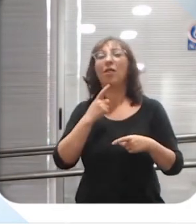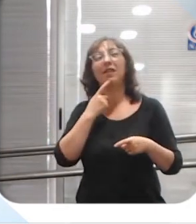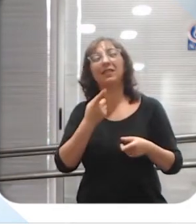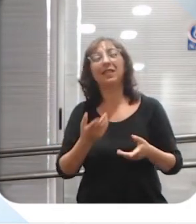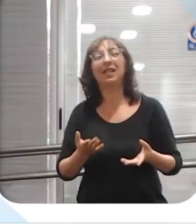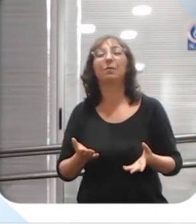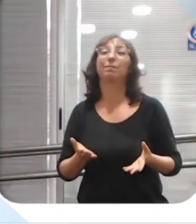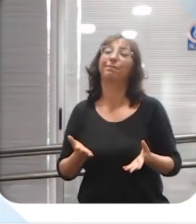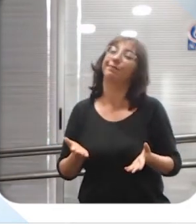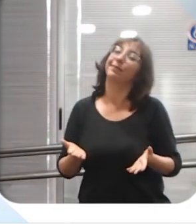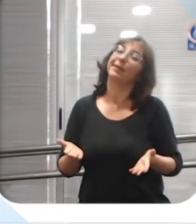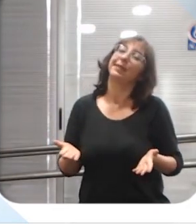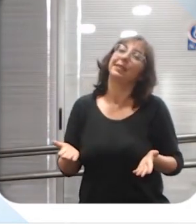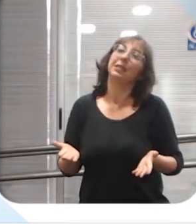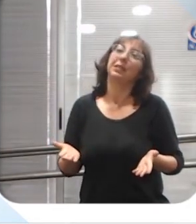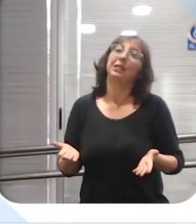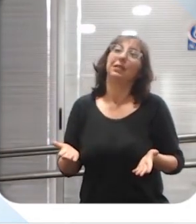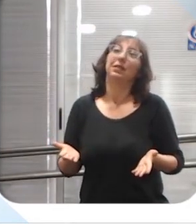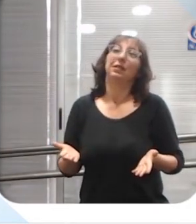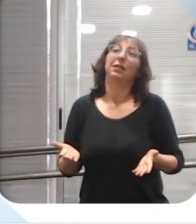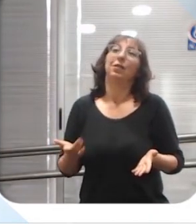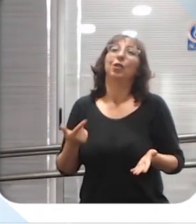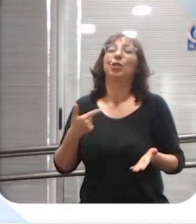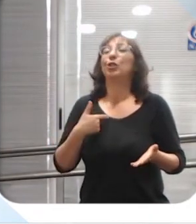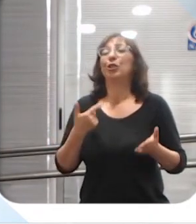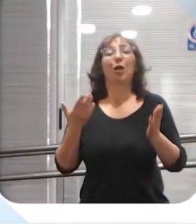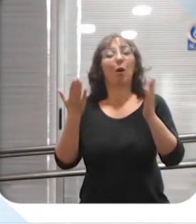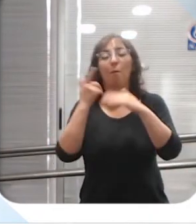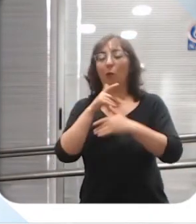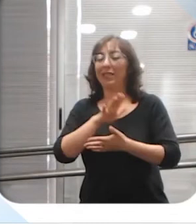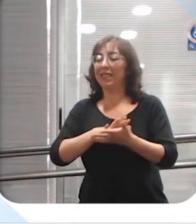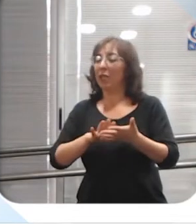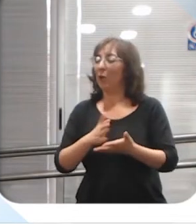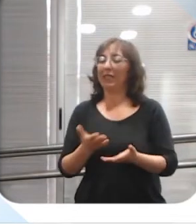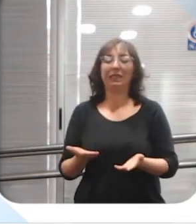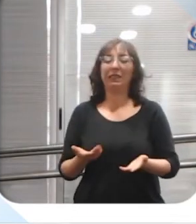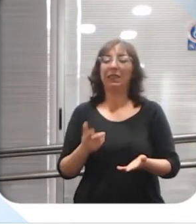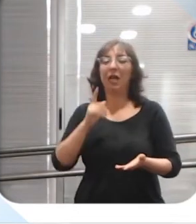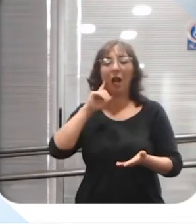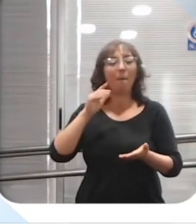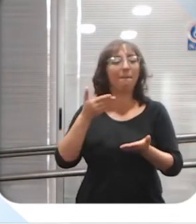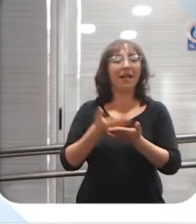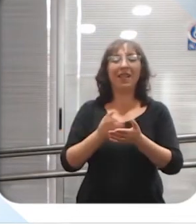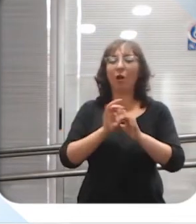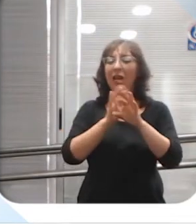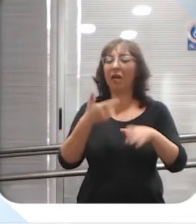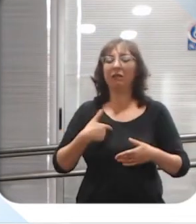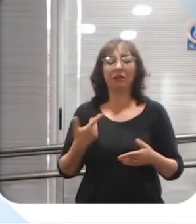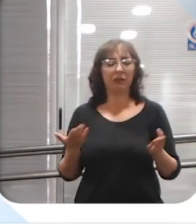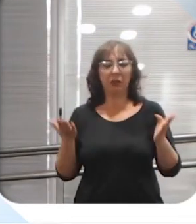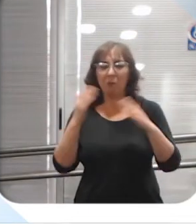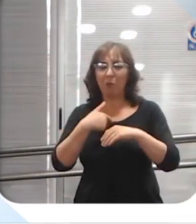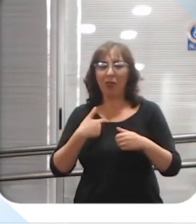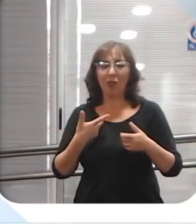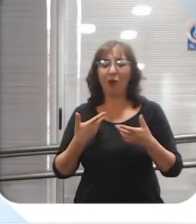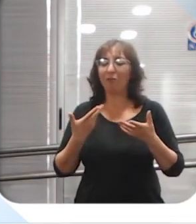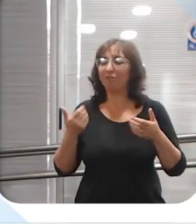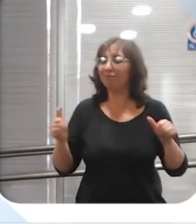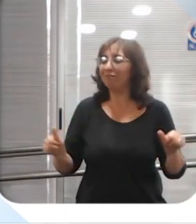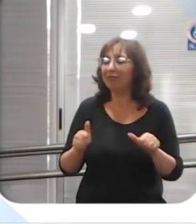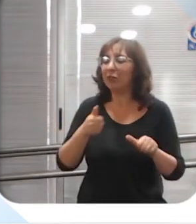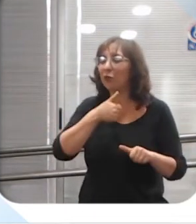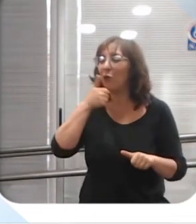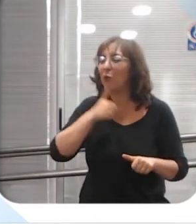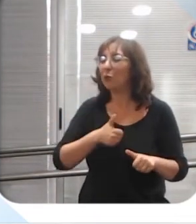veces, bueno, pero yo no pude con esta situación o no me lo plantearon claro, o no lo